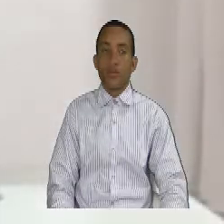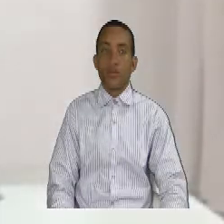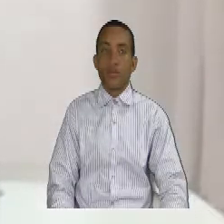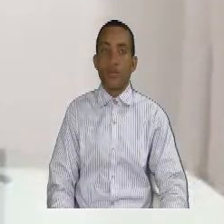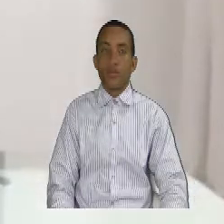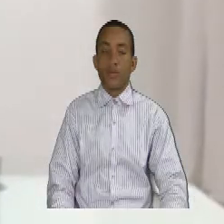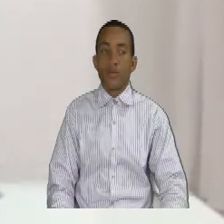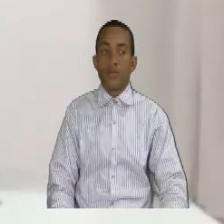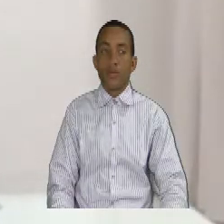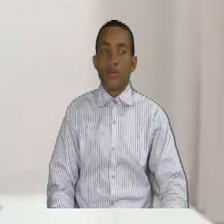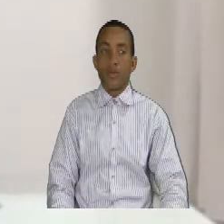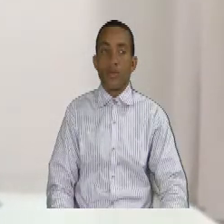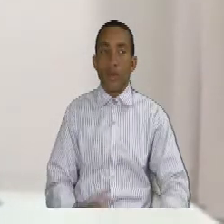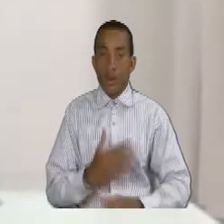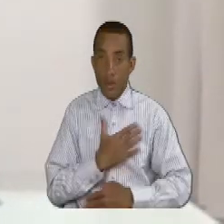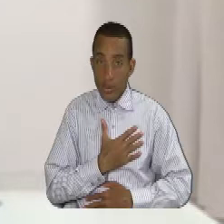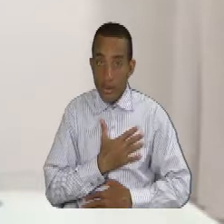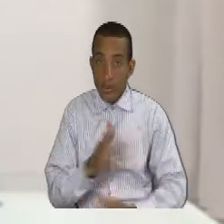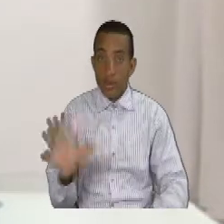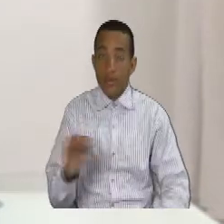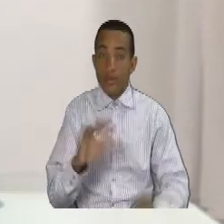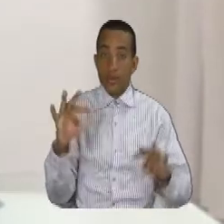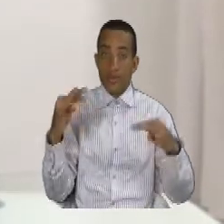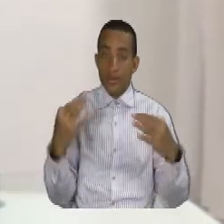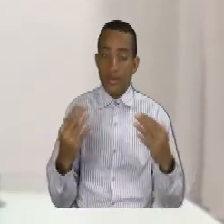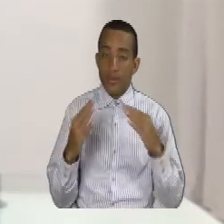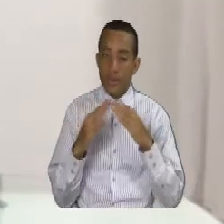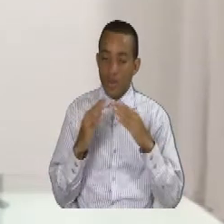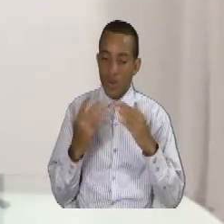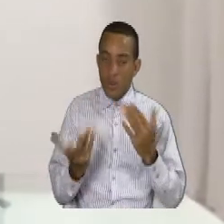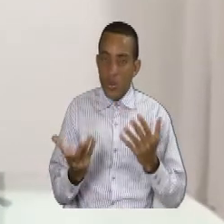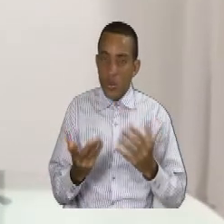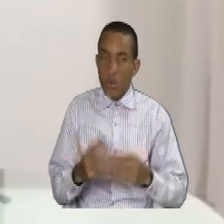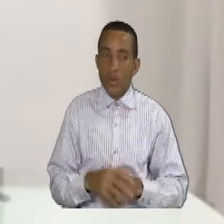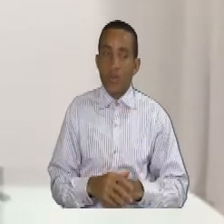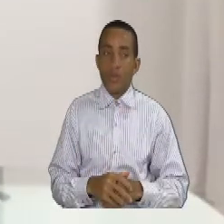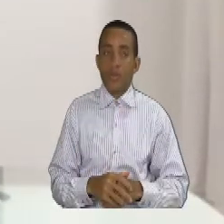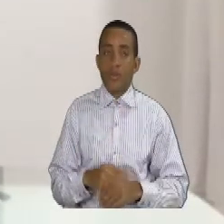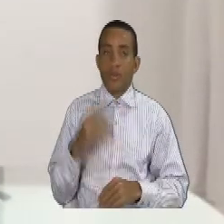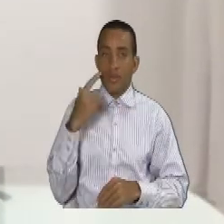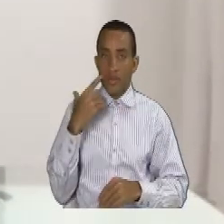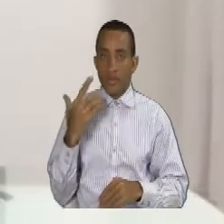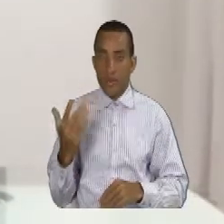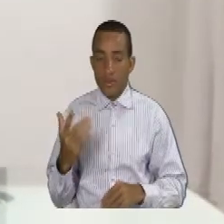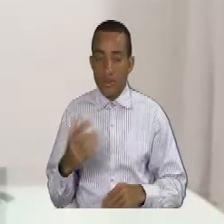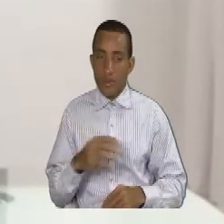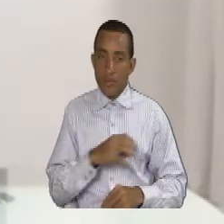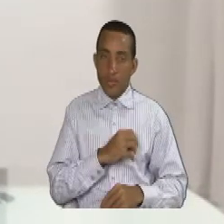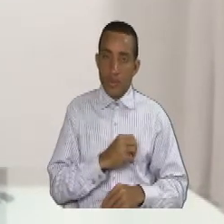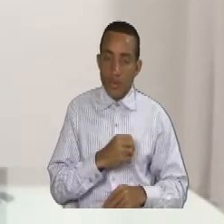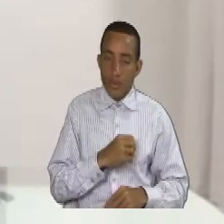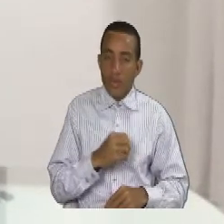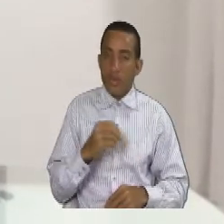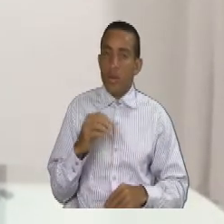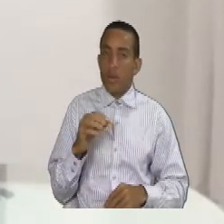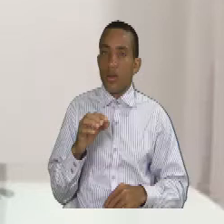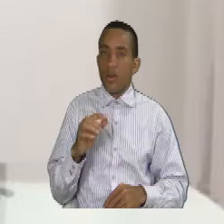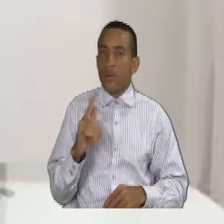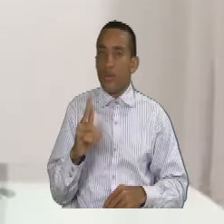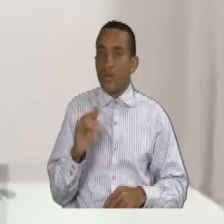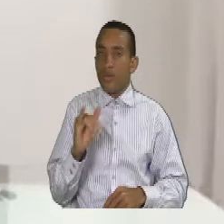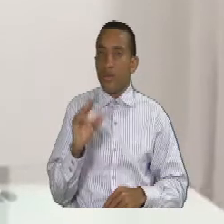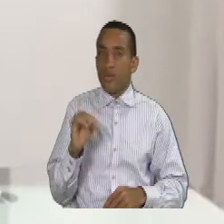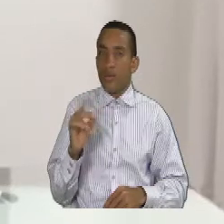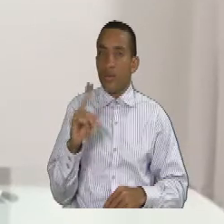Un saludo para todos los televidentes de casa. Nos encontramos hoy en Cardio Fitness IPS. Pero ustedes se preguntarán, ¿qué es Cardio